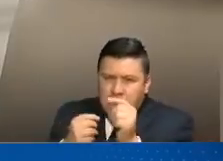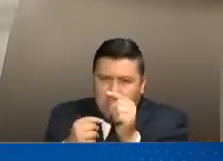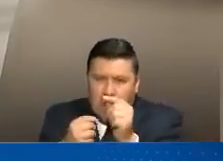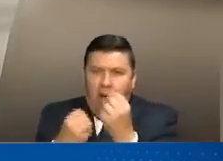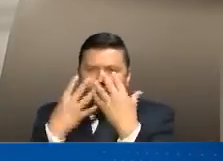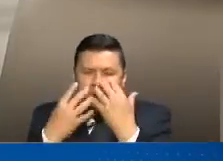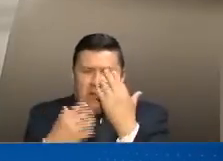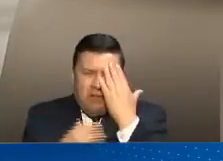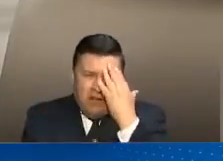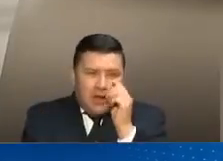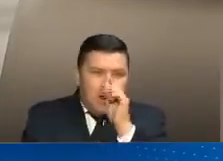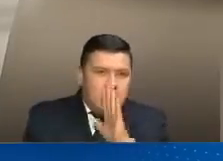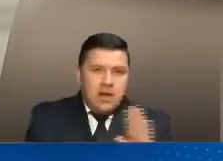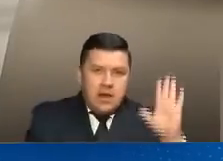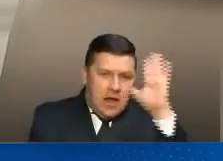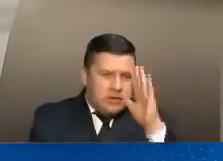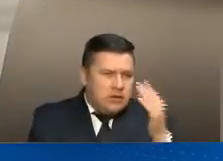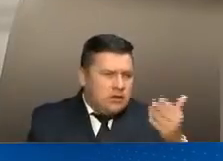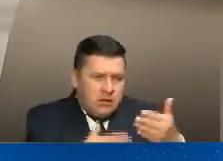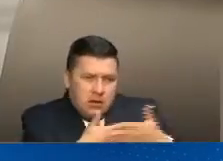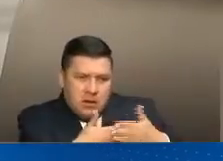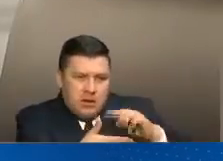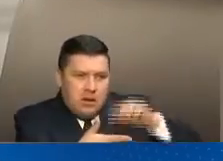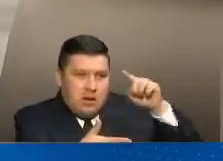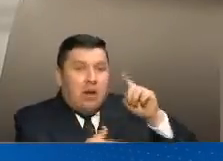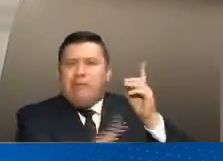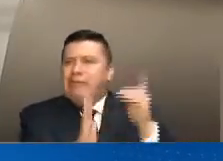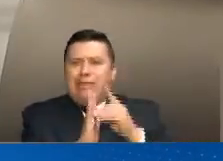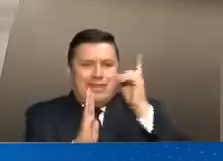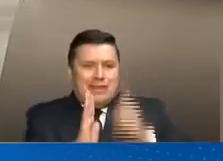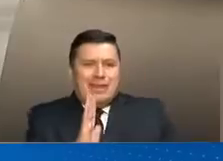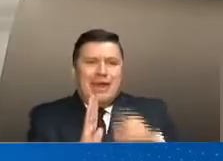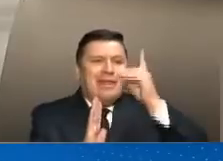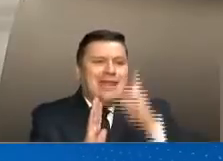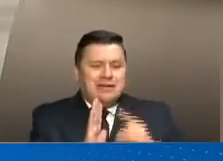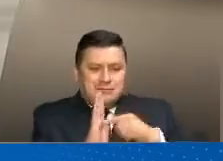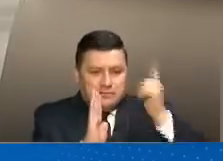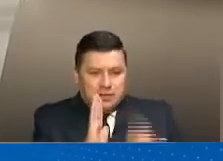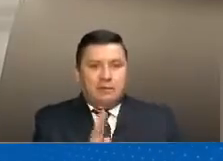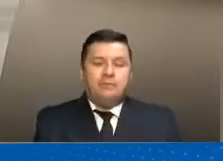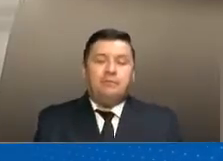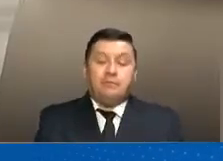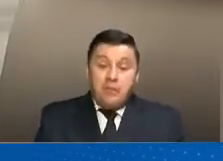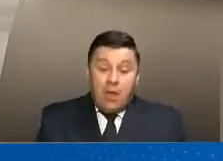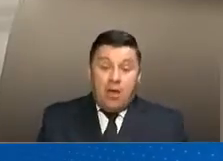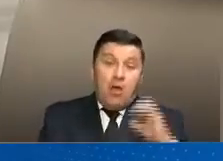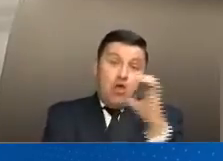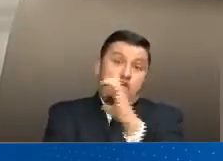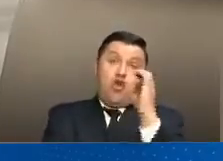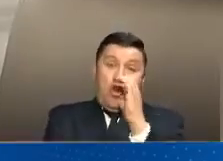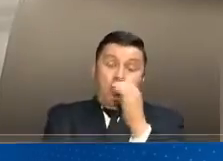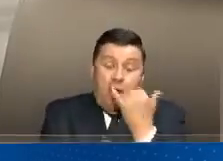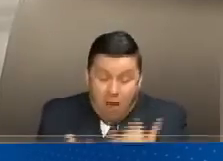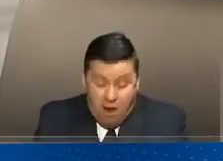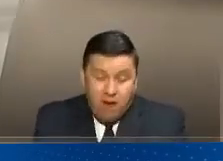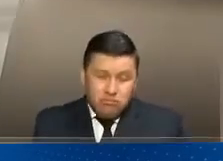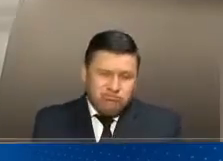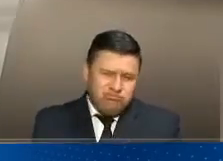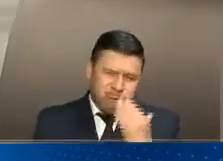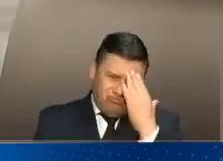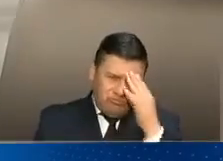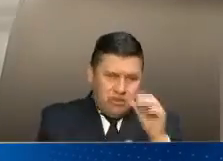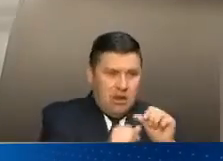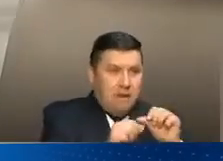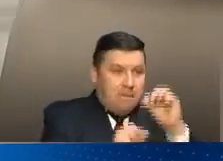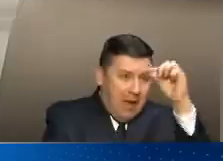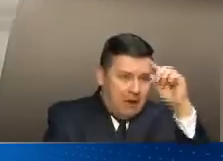Gobierno Nacional soporta en gran medida las decisiones que toma. El modelo para Colombia tiene, por supuesto, como todos los modelos, unos